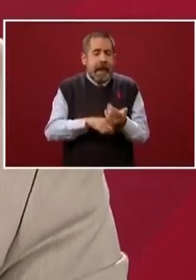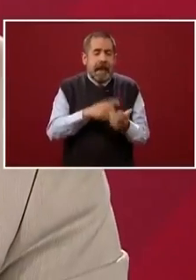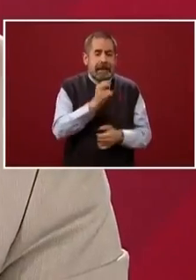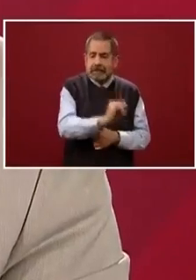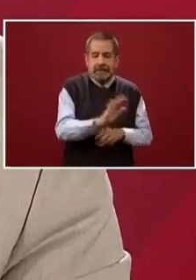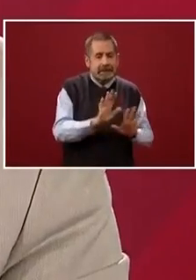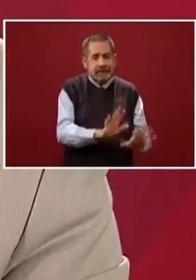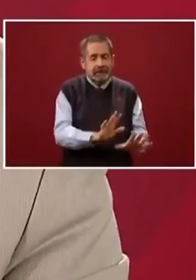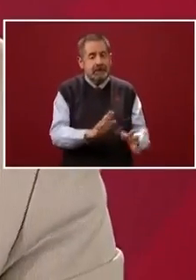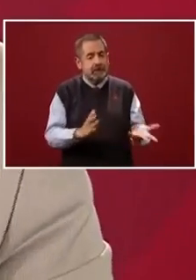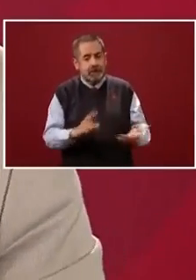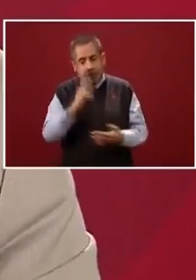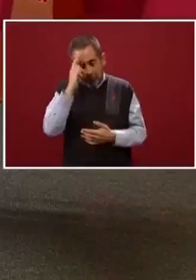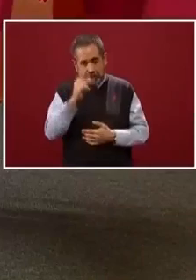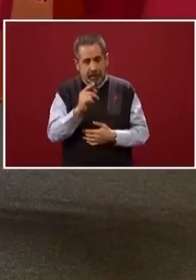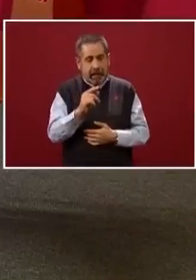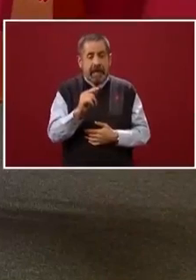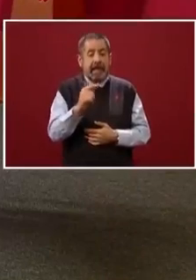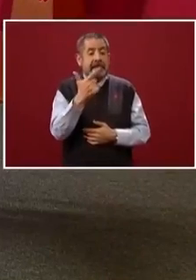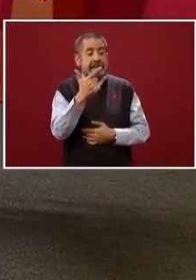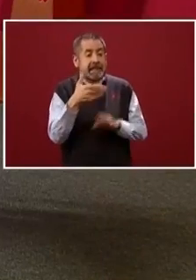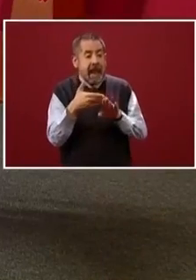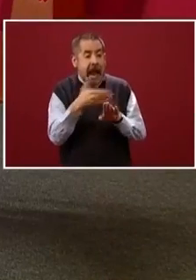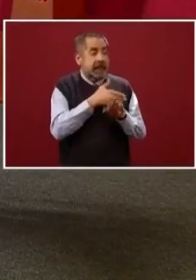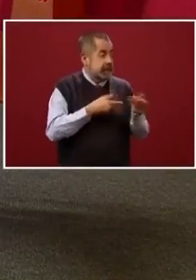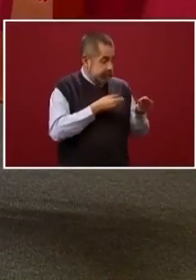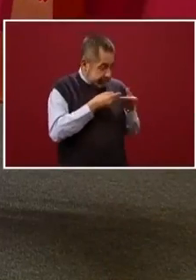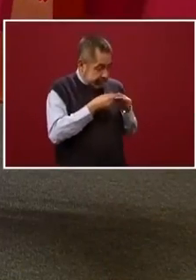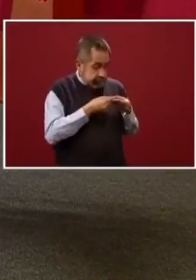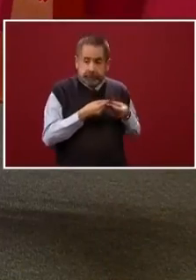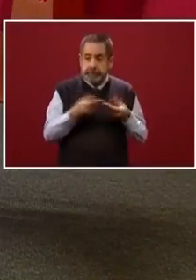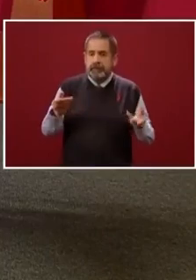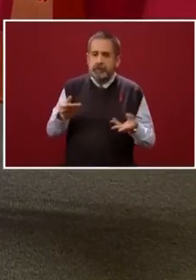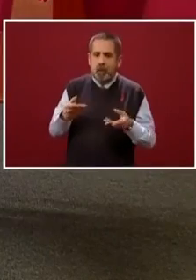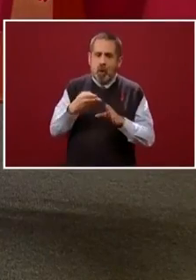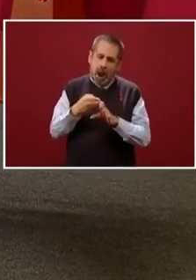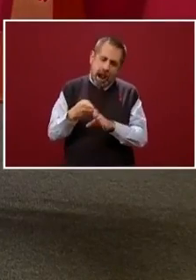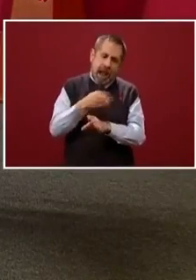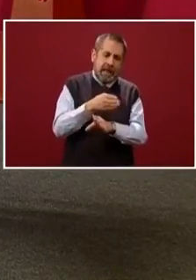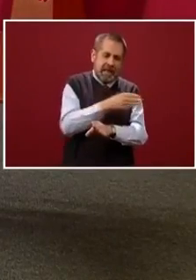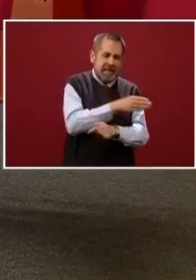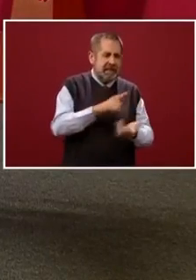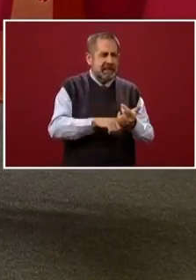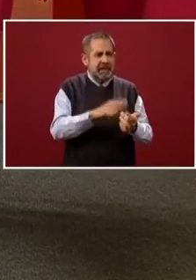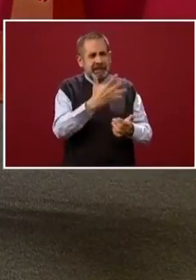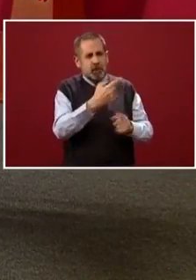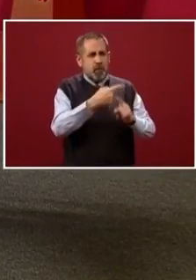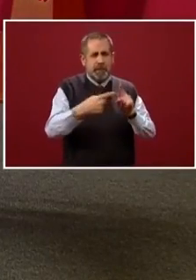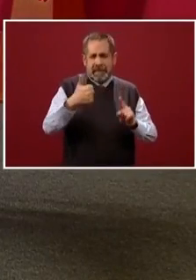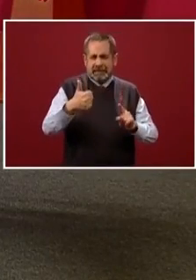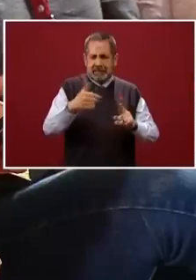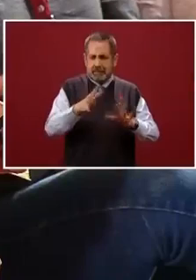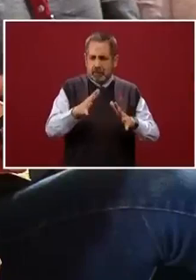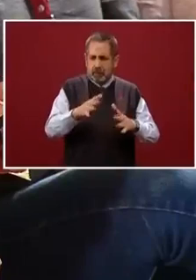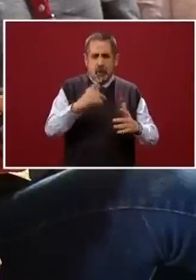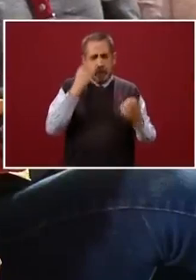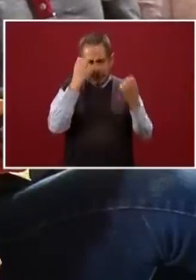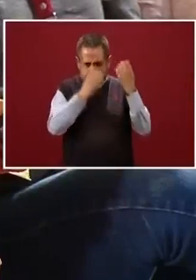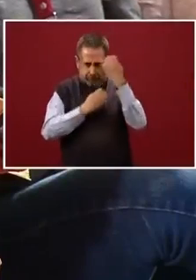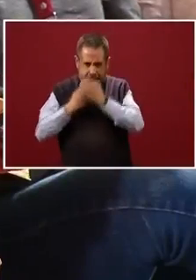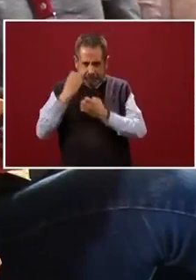es que poquitito antes de las 7 tenemos los productos, sino que los productos tienen que estar elaborados entre 5:30 y 6 para una